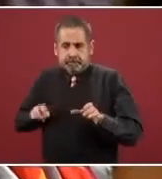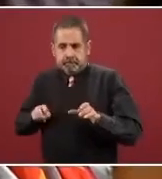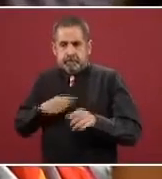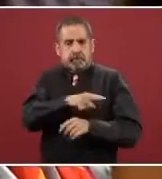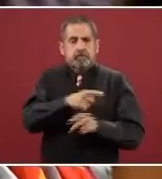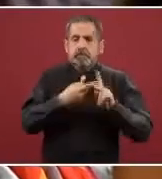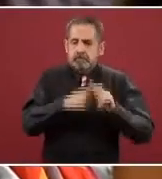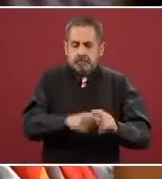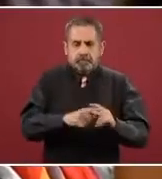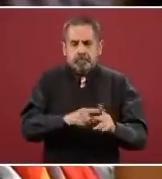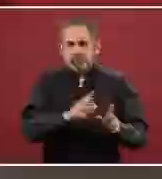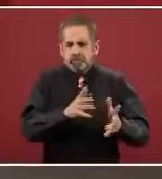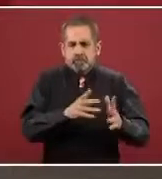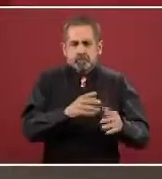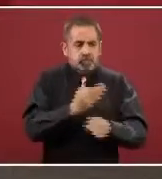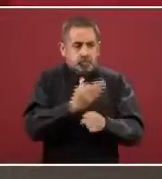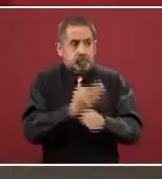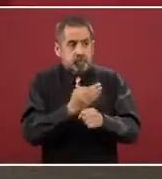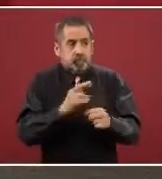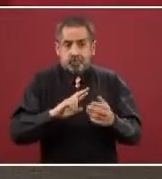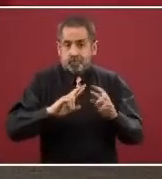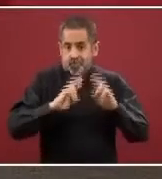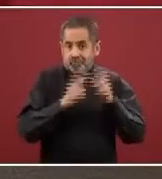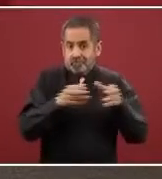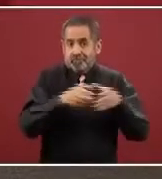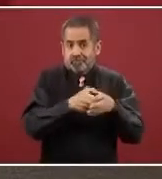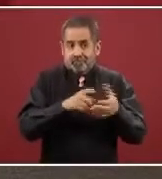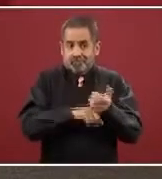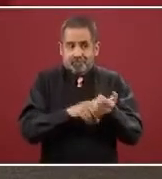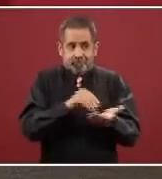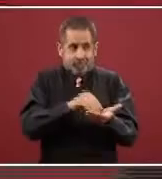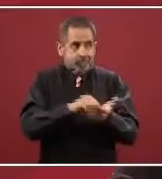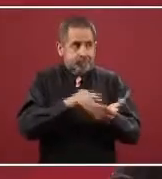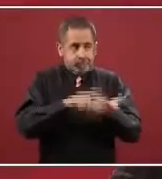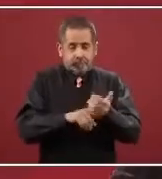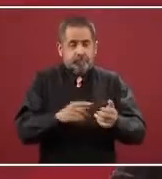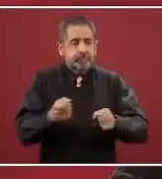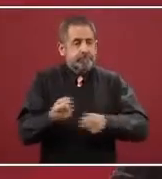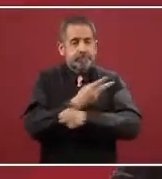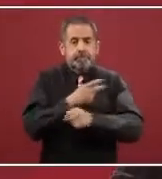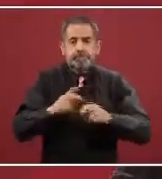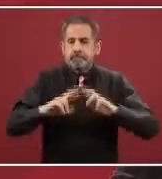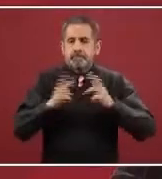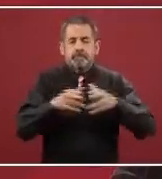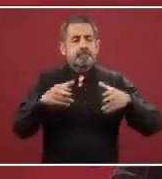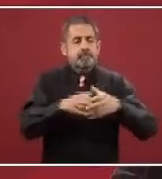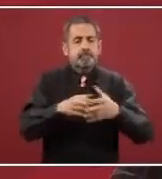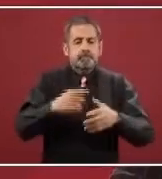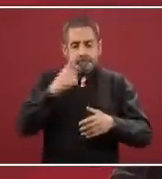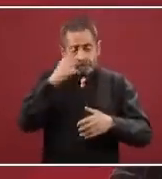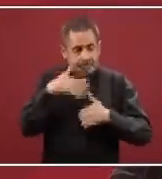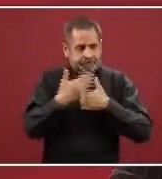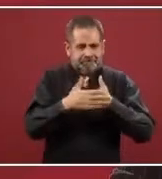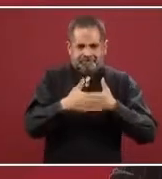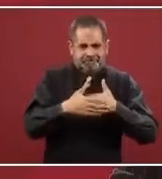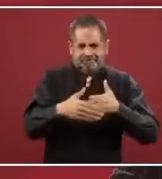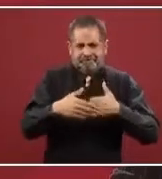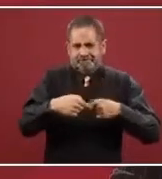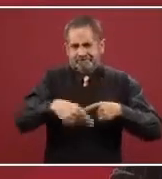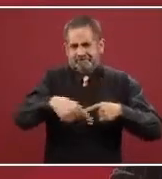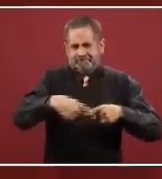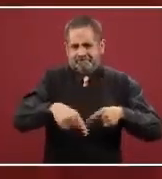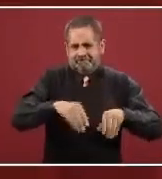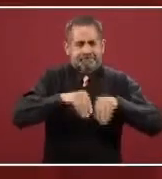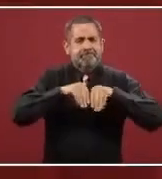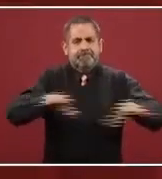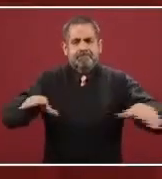minutos sesionando, por lo que estos acuerdos, compromisos y todo lo que pasó en la sesión va a estar disponible, yo creo, todavía en unos